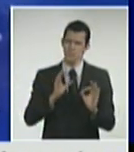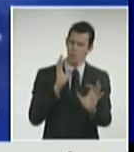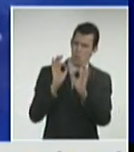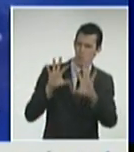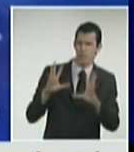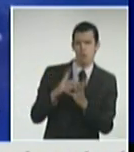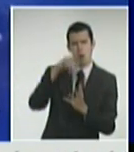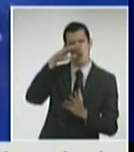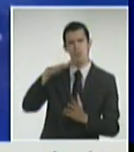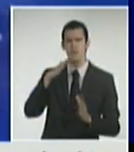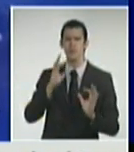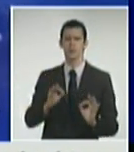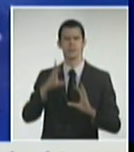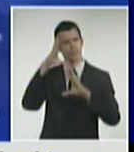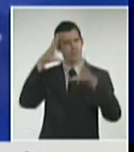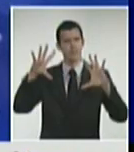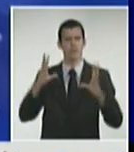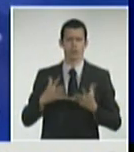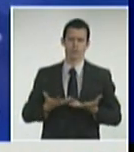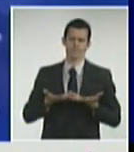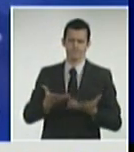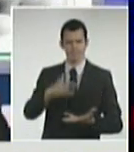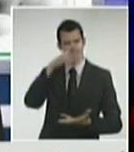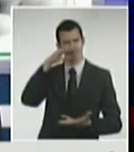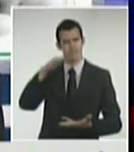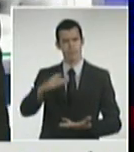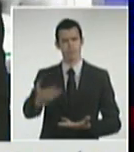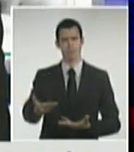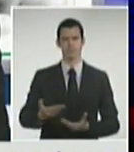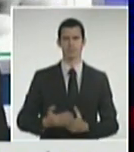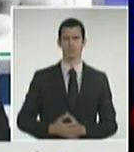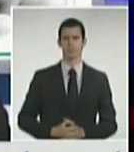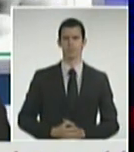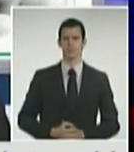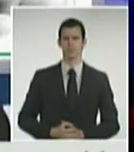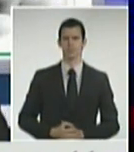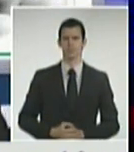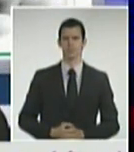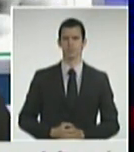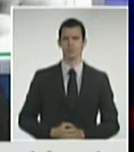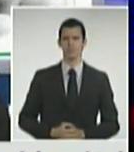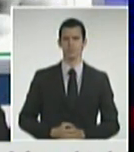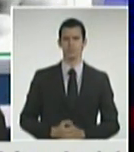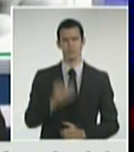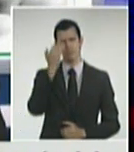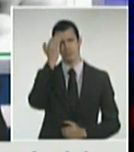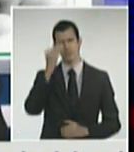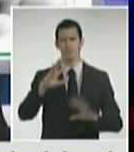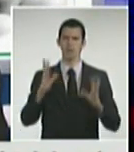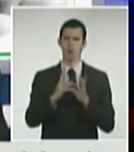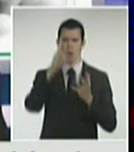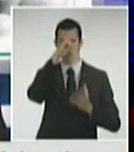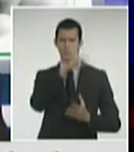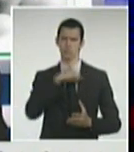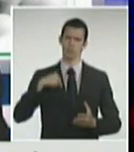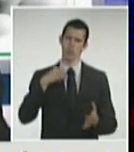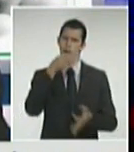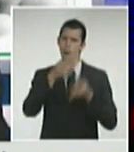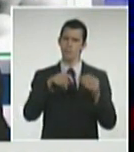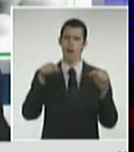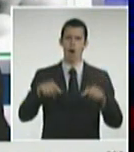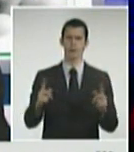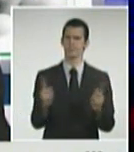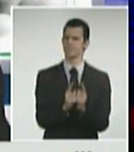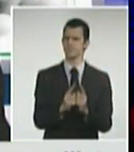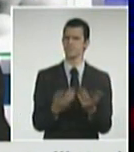cubana. Gracias al doctor Francisco Durán García por esta conferencia de prensa. Reiteramos, hoy Cuba